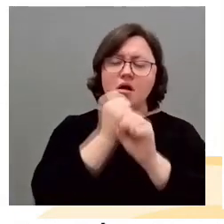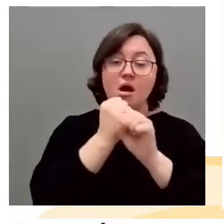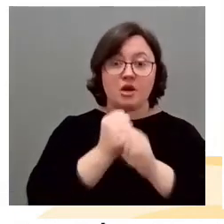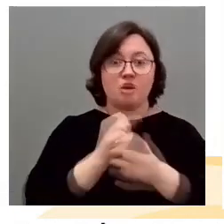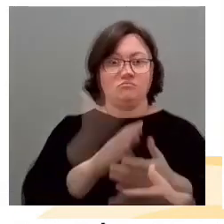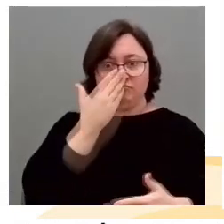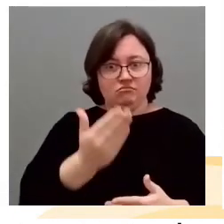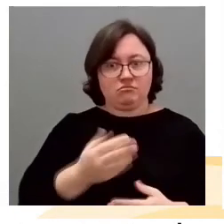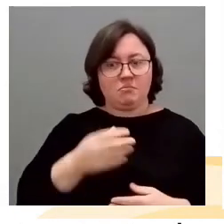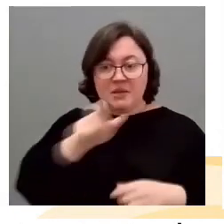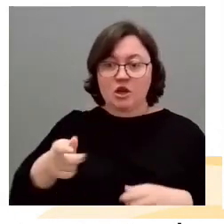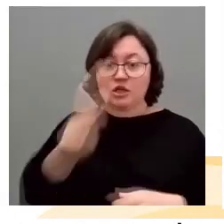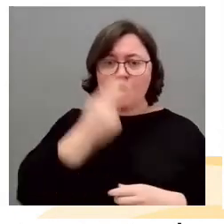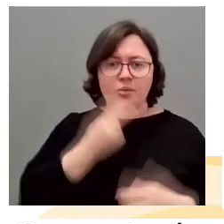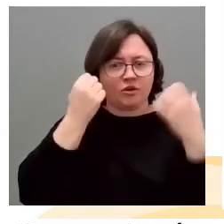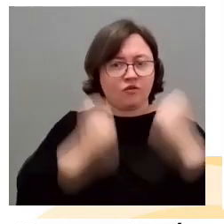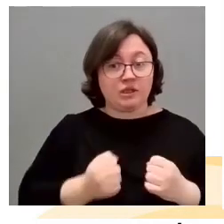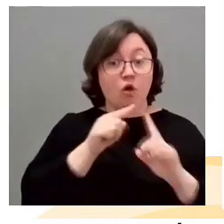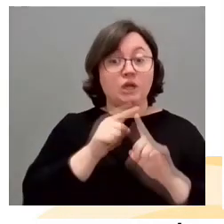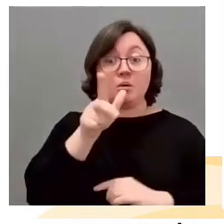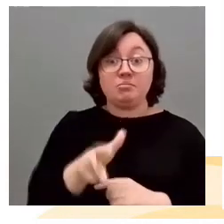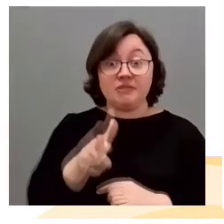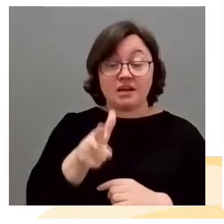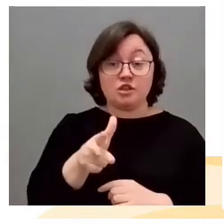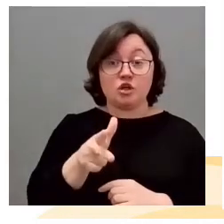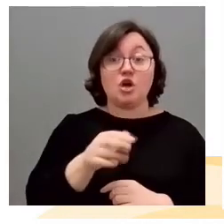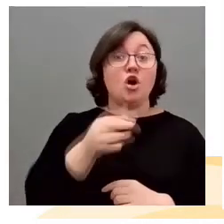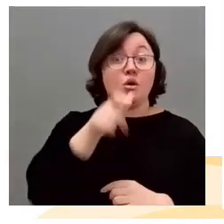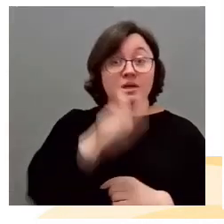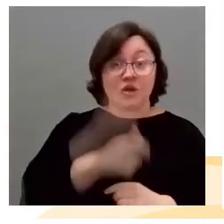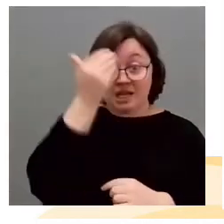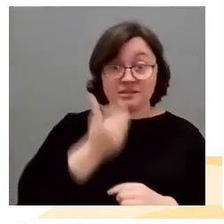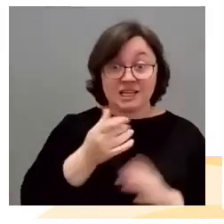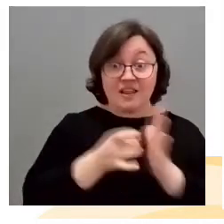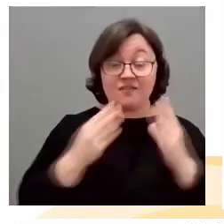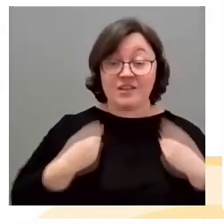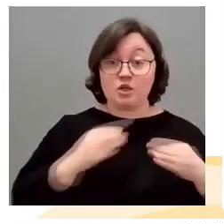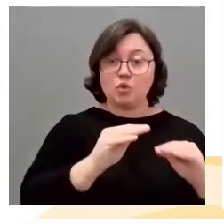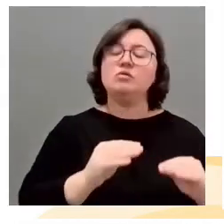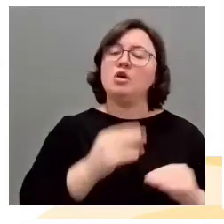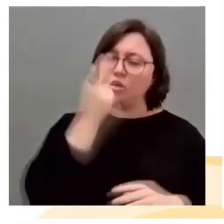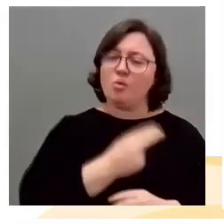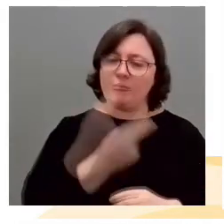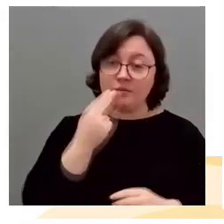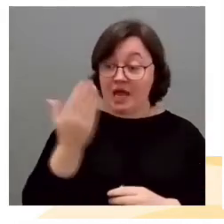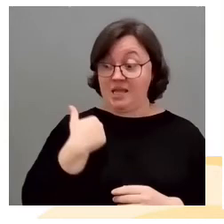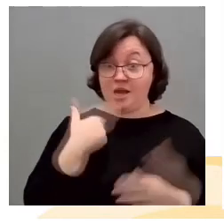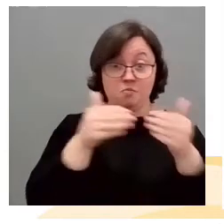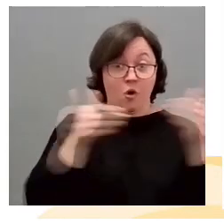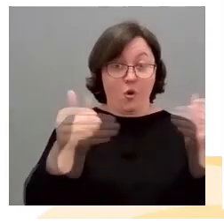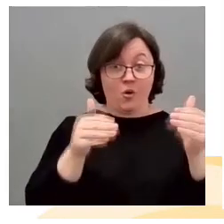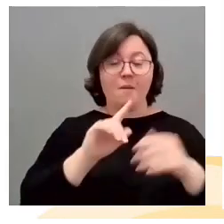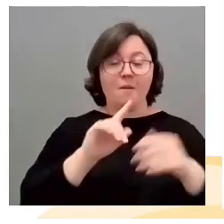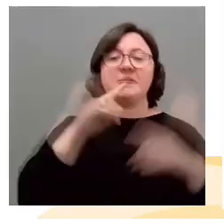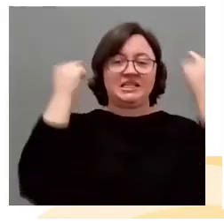verdad, muchas personas comprometidas con los derechos y la calidad de vida de las personas con parálisis cerebral. Ayer ya comenzamos con el